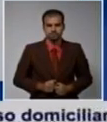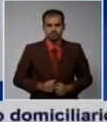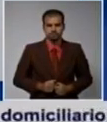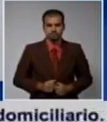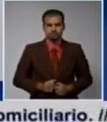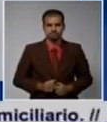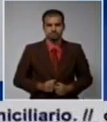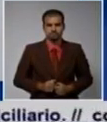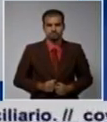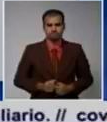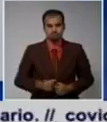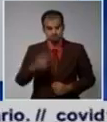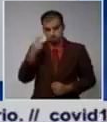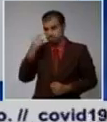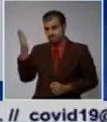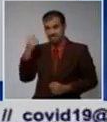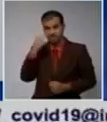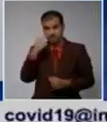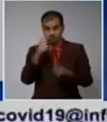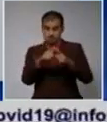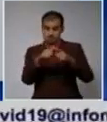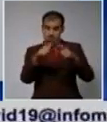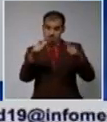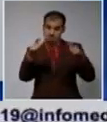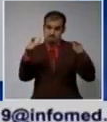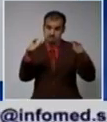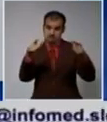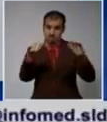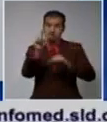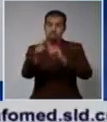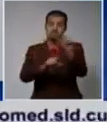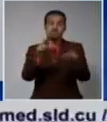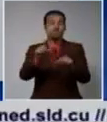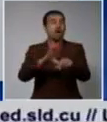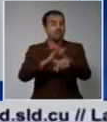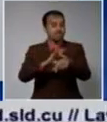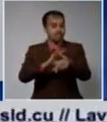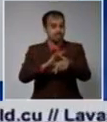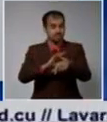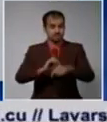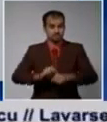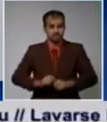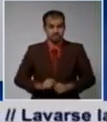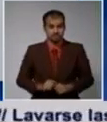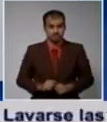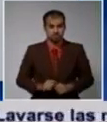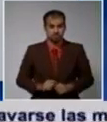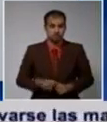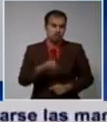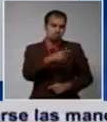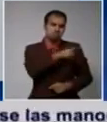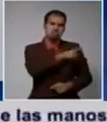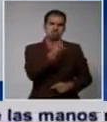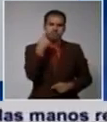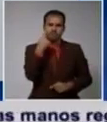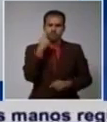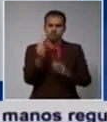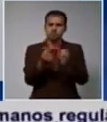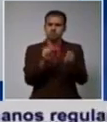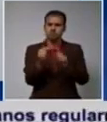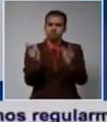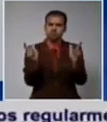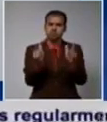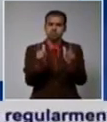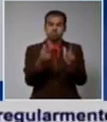se observa un incremento en el número de casos confirmados después que había logrado un control de la pandemia, 93